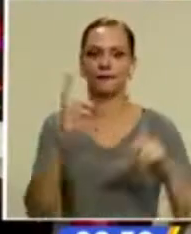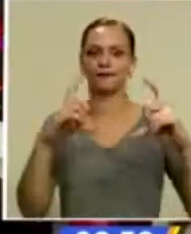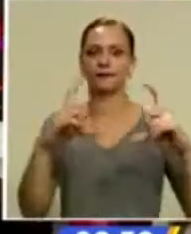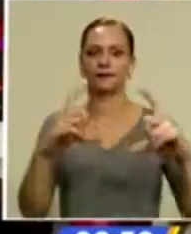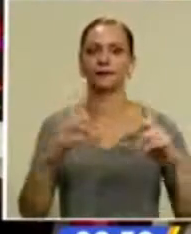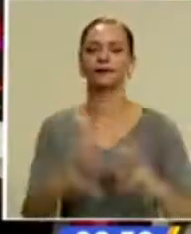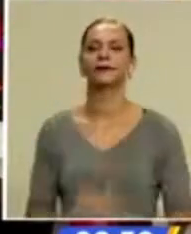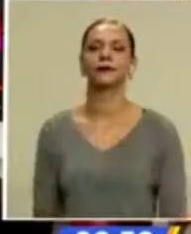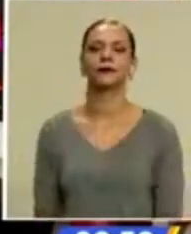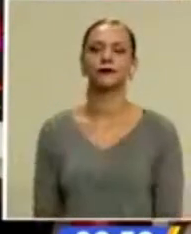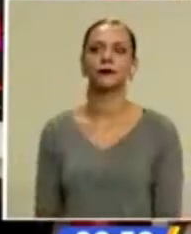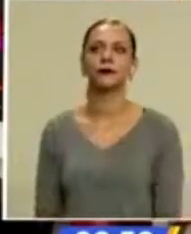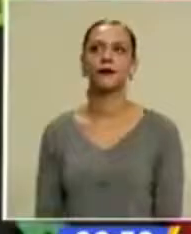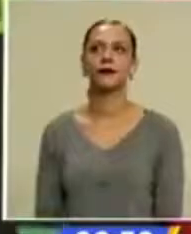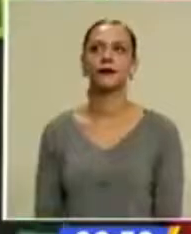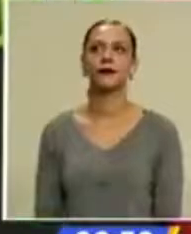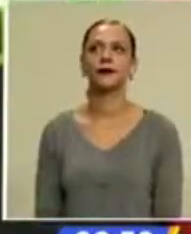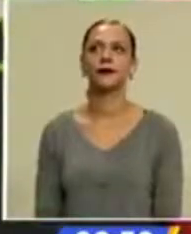aquí.